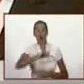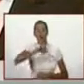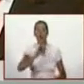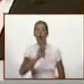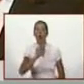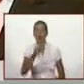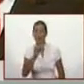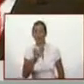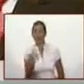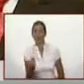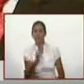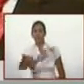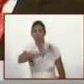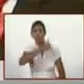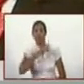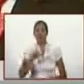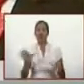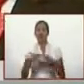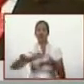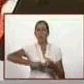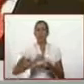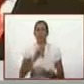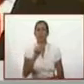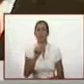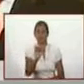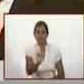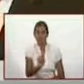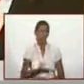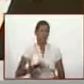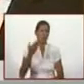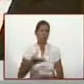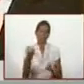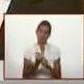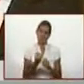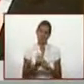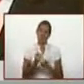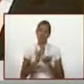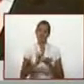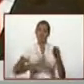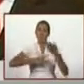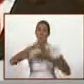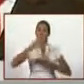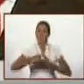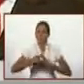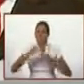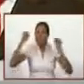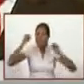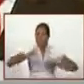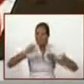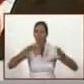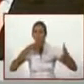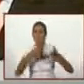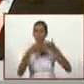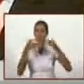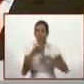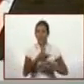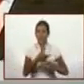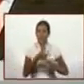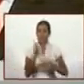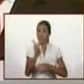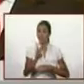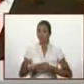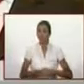DAS en ese entonces, tenía un papel protagónico y fundamental en esos planes de conspiración contra el gobierno